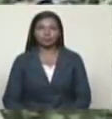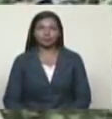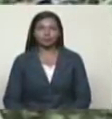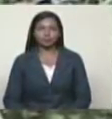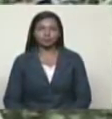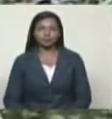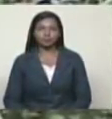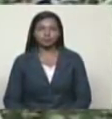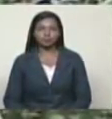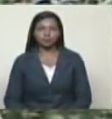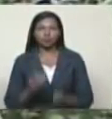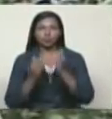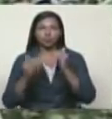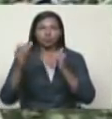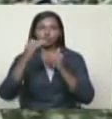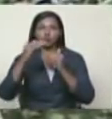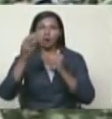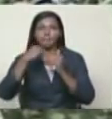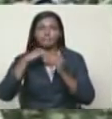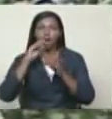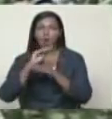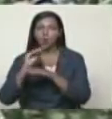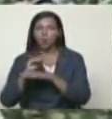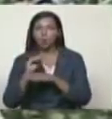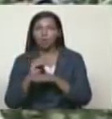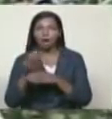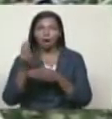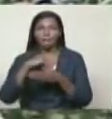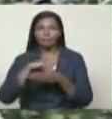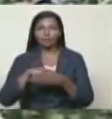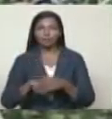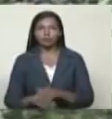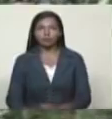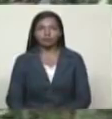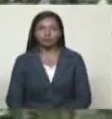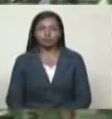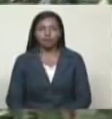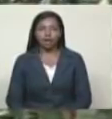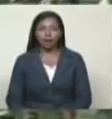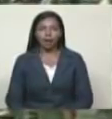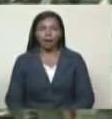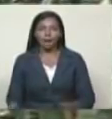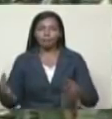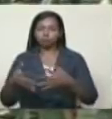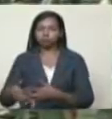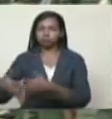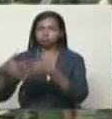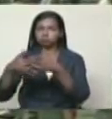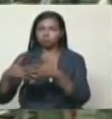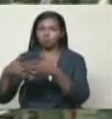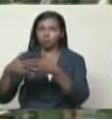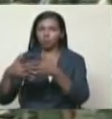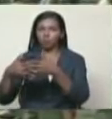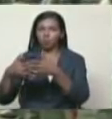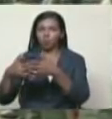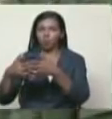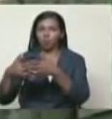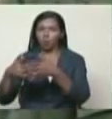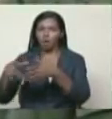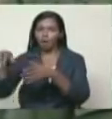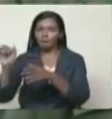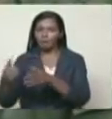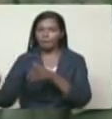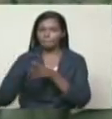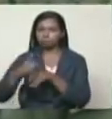Debemos acrecentar los cuidados para que el imperialismo, para que la oligarquía